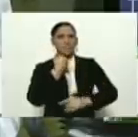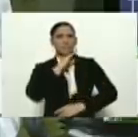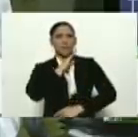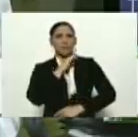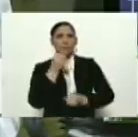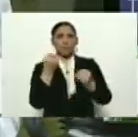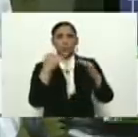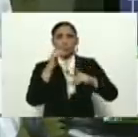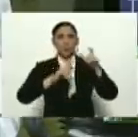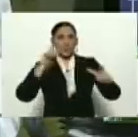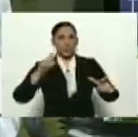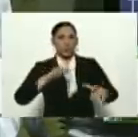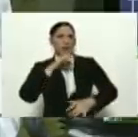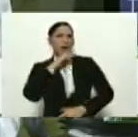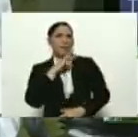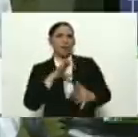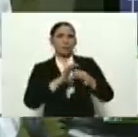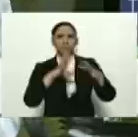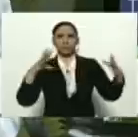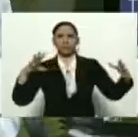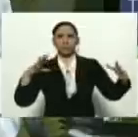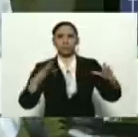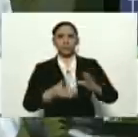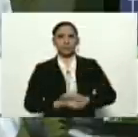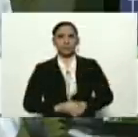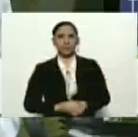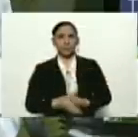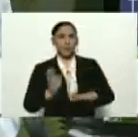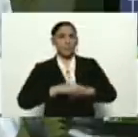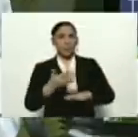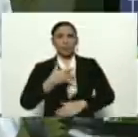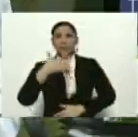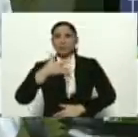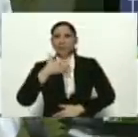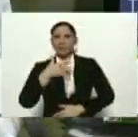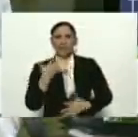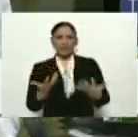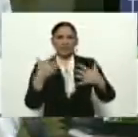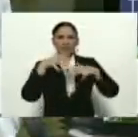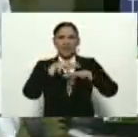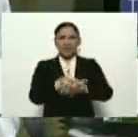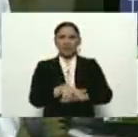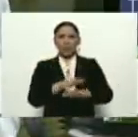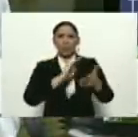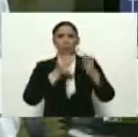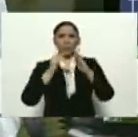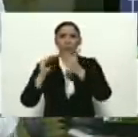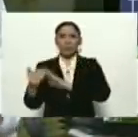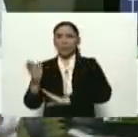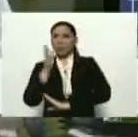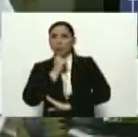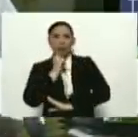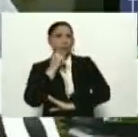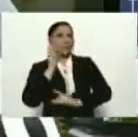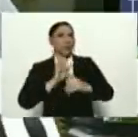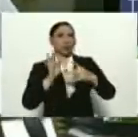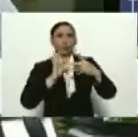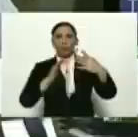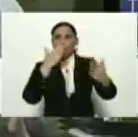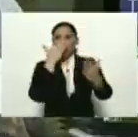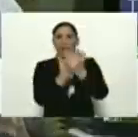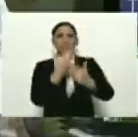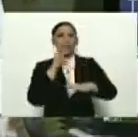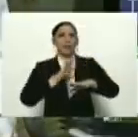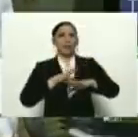muchas personas hablan de separación del bloque porque sienten que la integración comunitaria no ha funcionado ante la